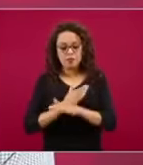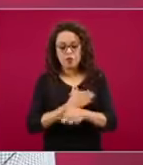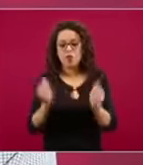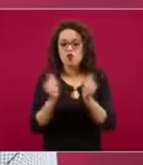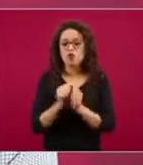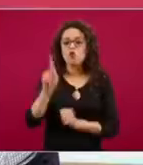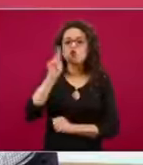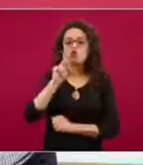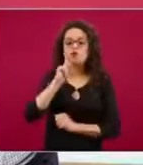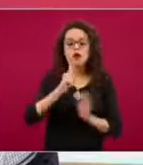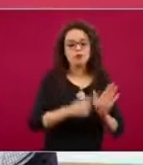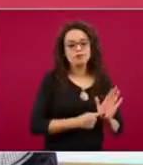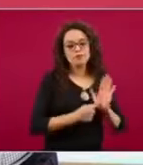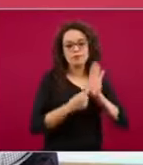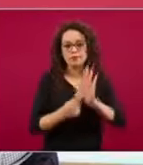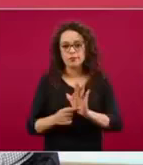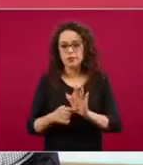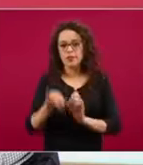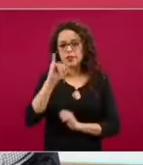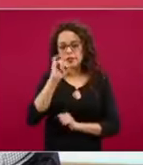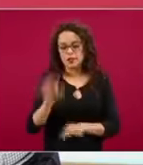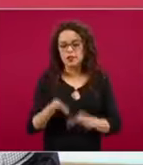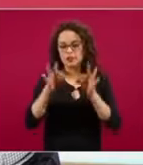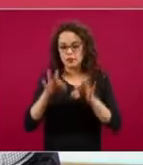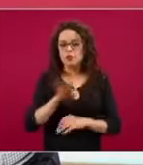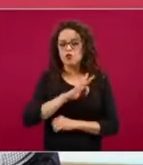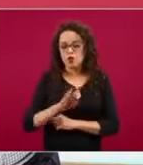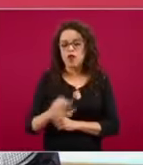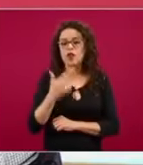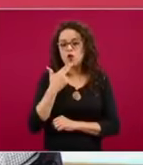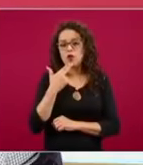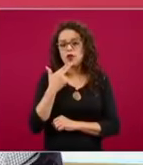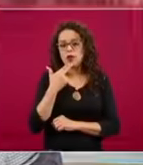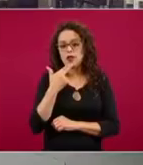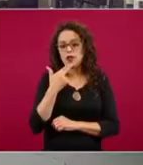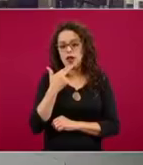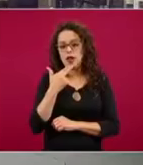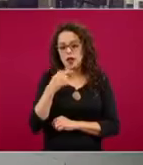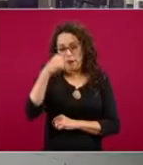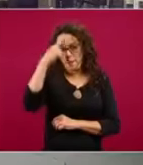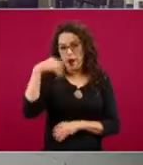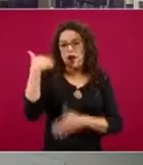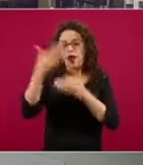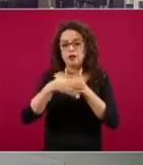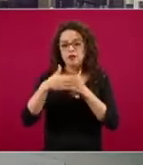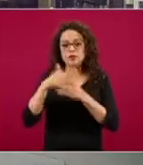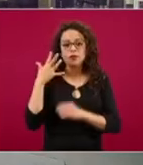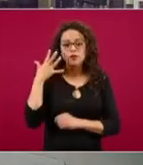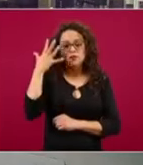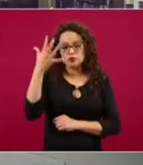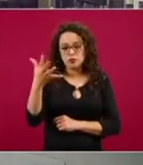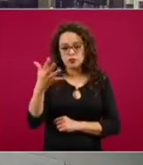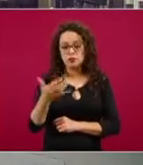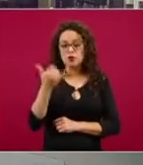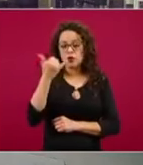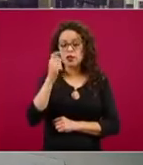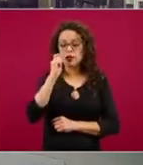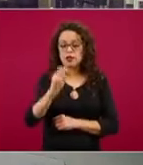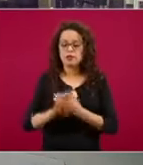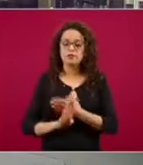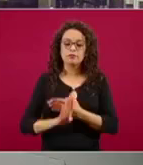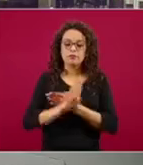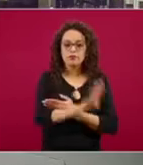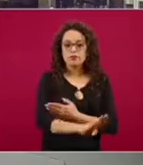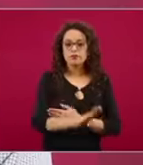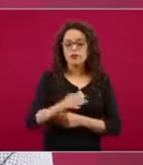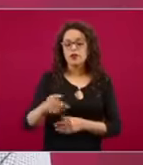evidencia y de poder ser vacunas viables y útiles para, en su momento, sobre todo prevenir los casos graves